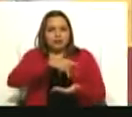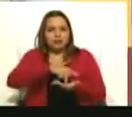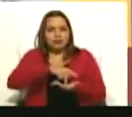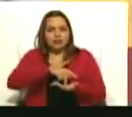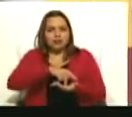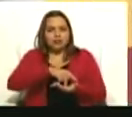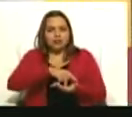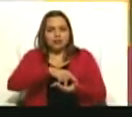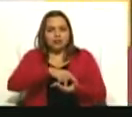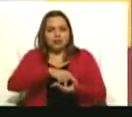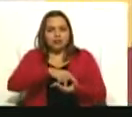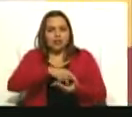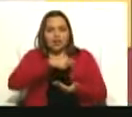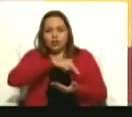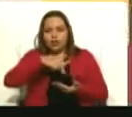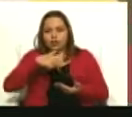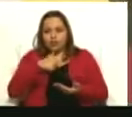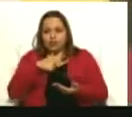nuestra